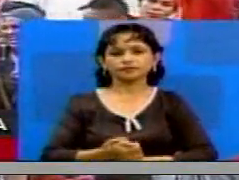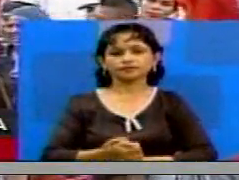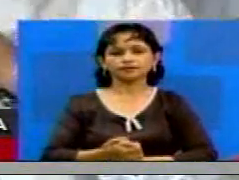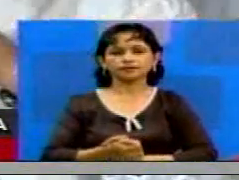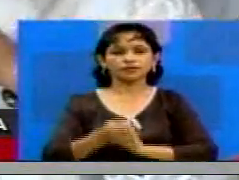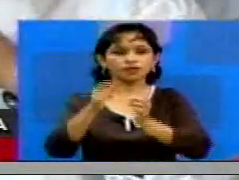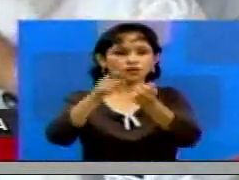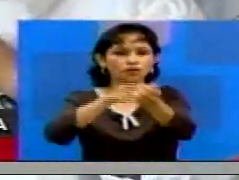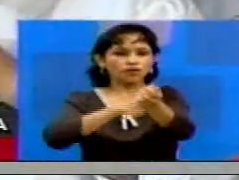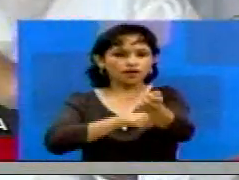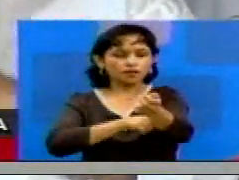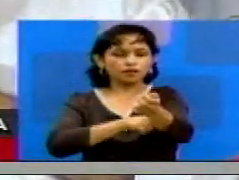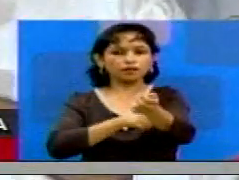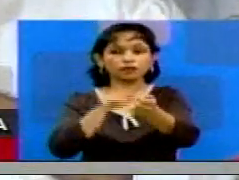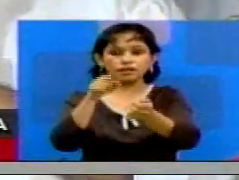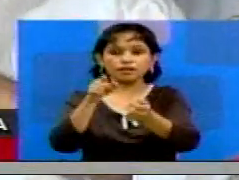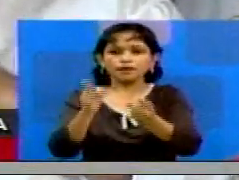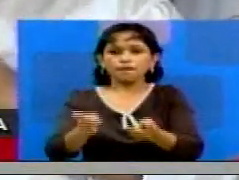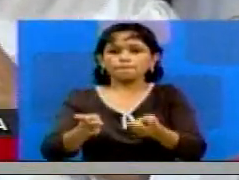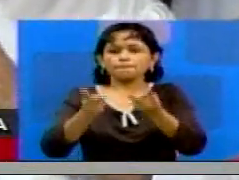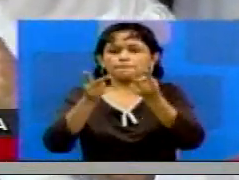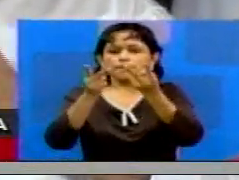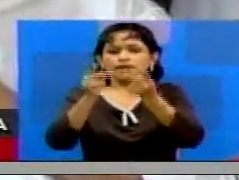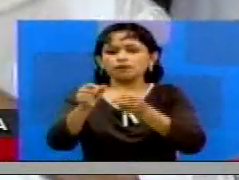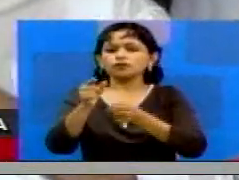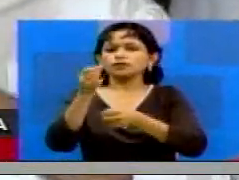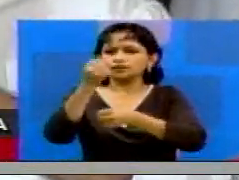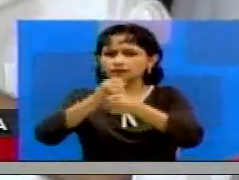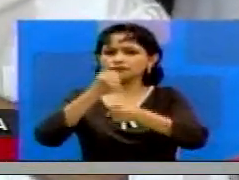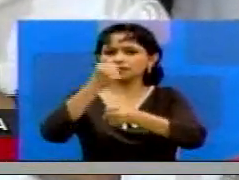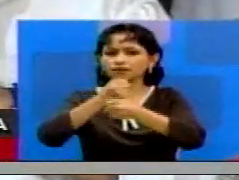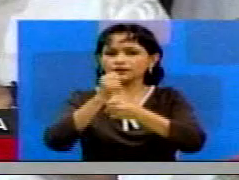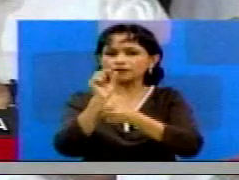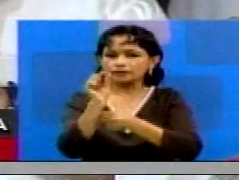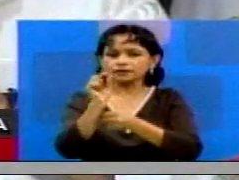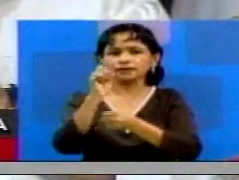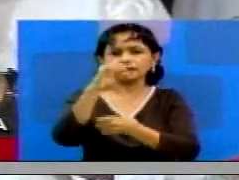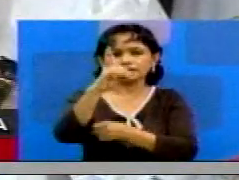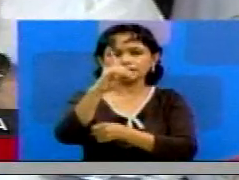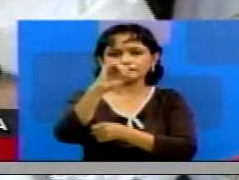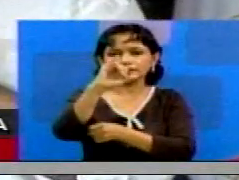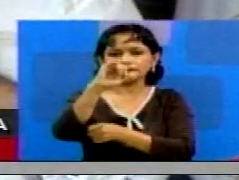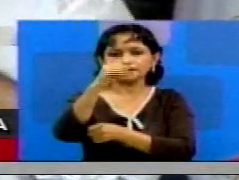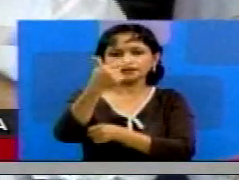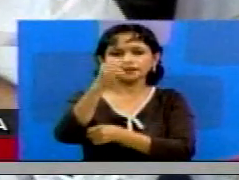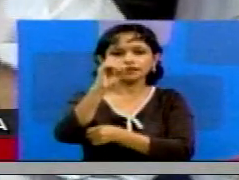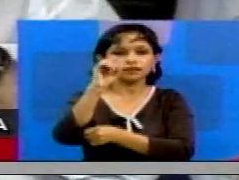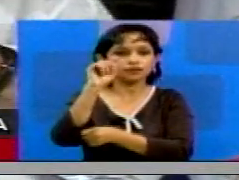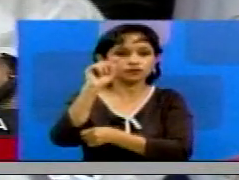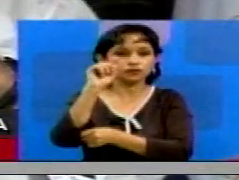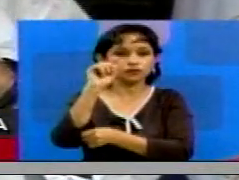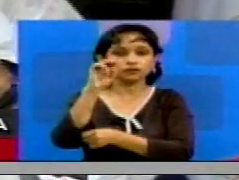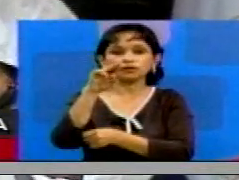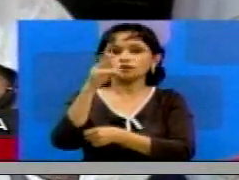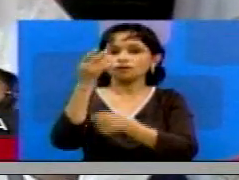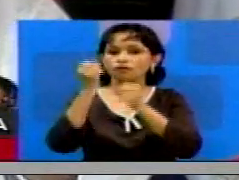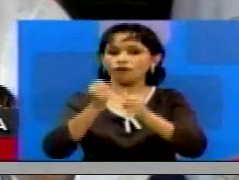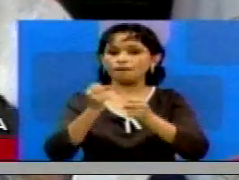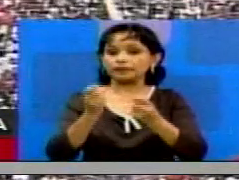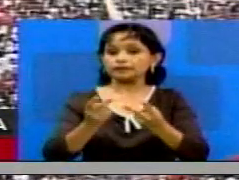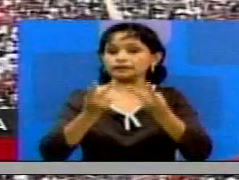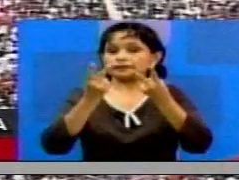Y un hermano sobreviviente, también héroe del trabajo, Dilson Antonio Arbizú Ocón, héroe del